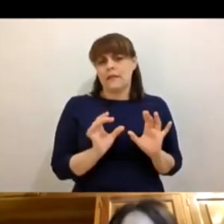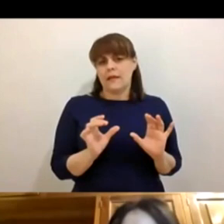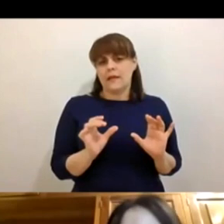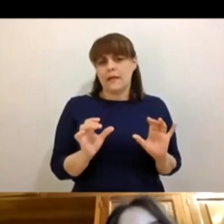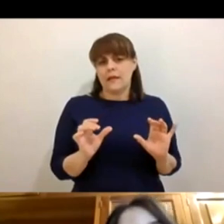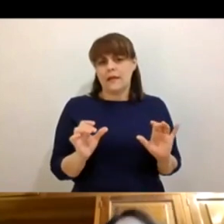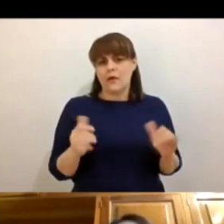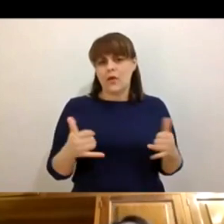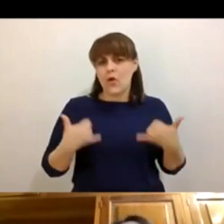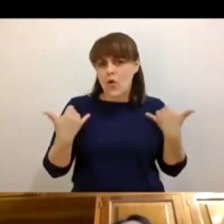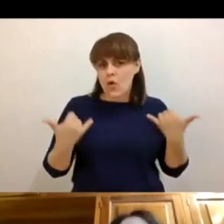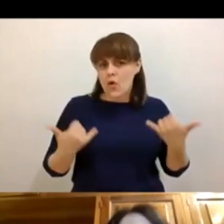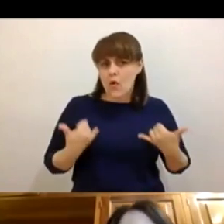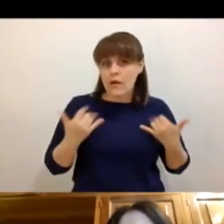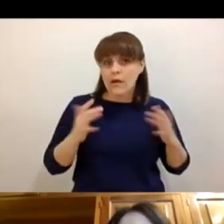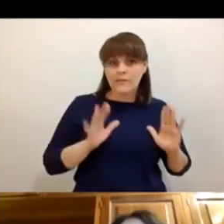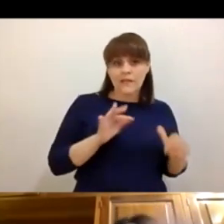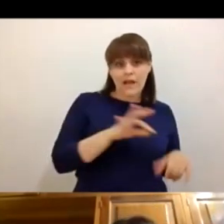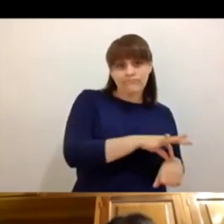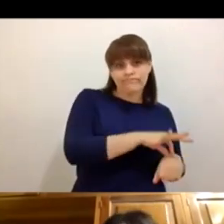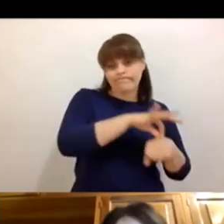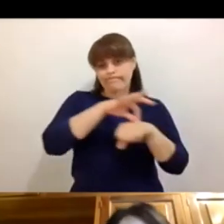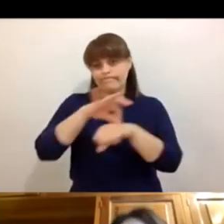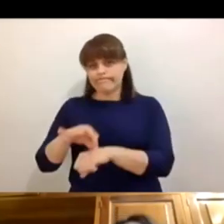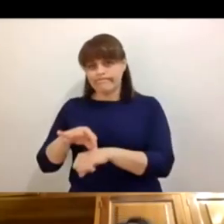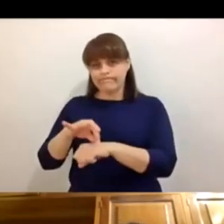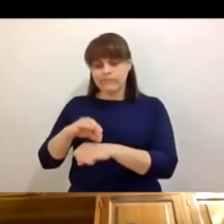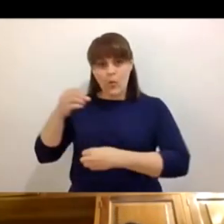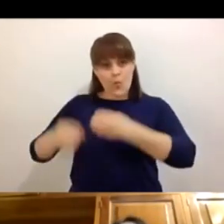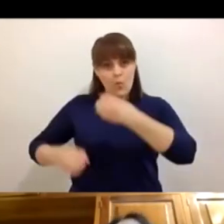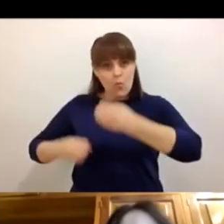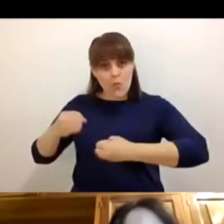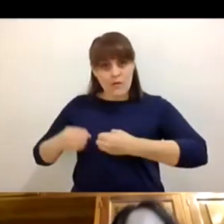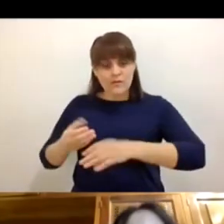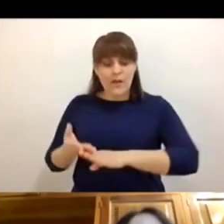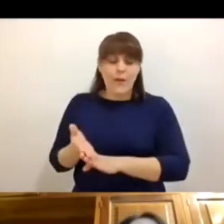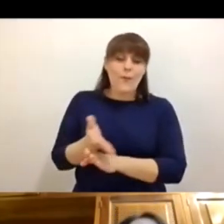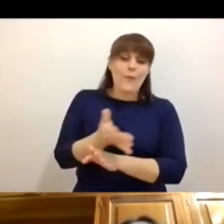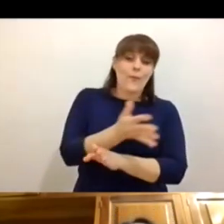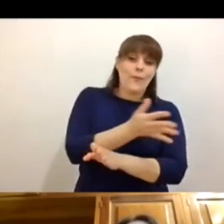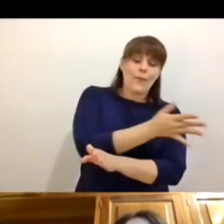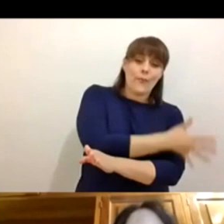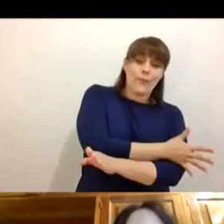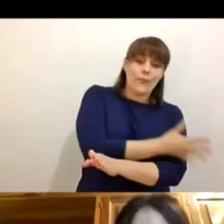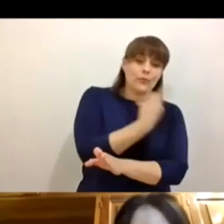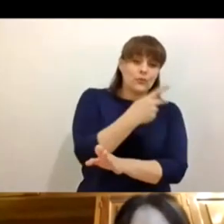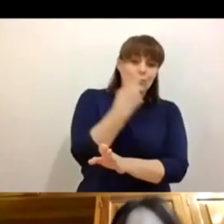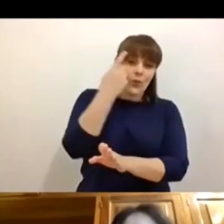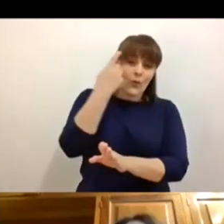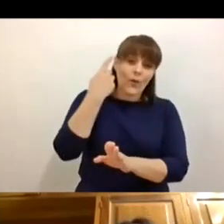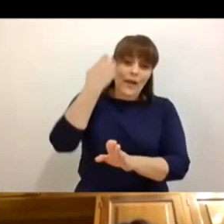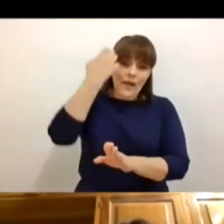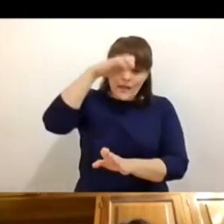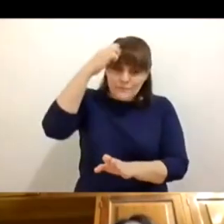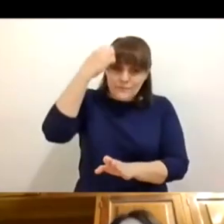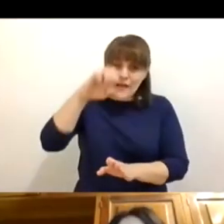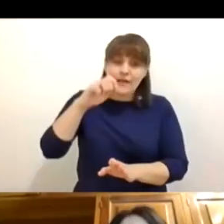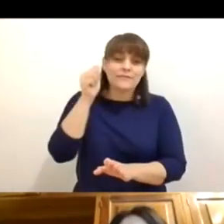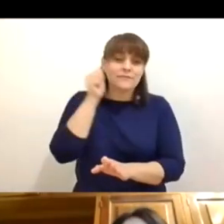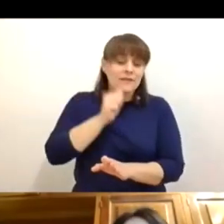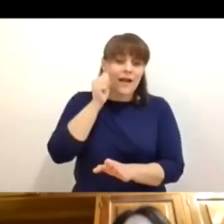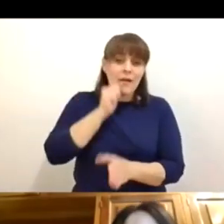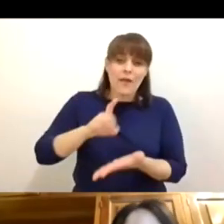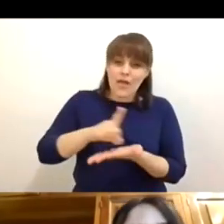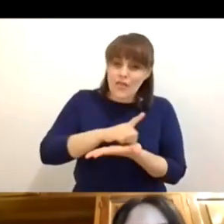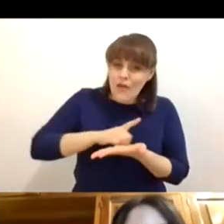estas instancias judiciales, pues ya tienen una historia de consumo y también de intentos por solucionar eso, ¿no? Por